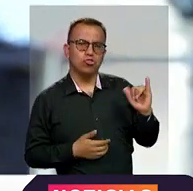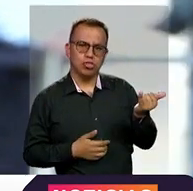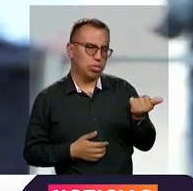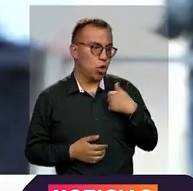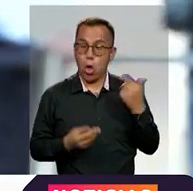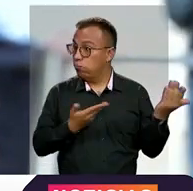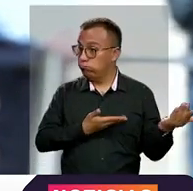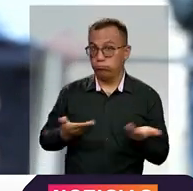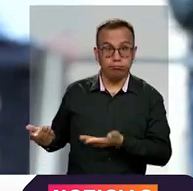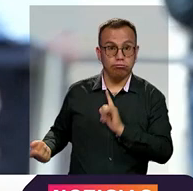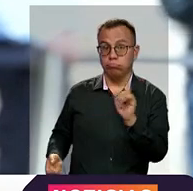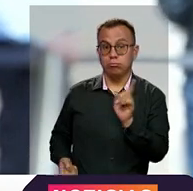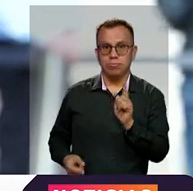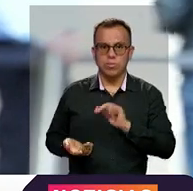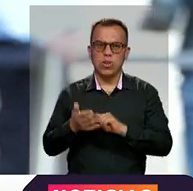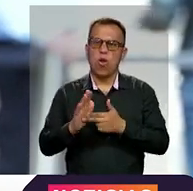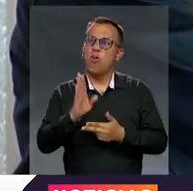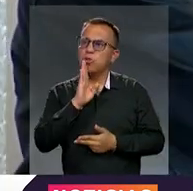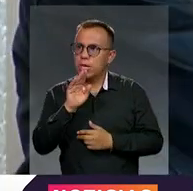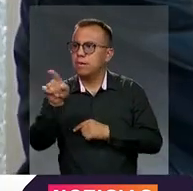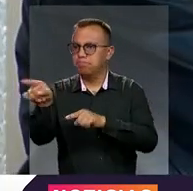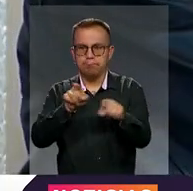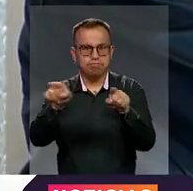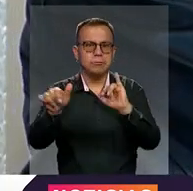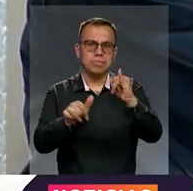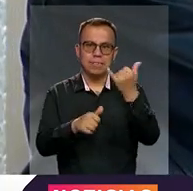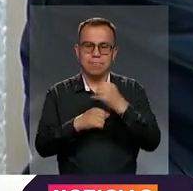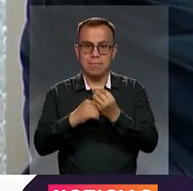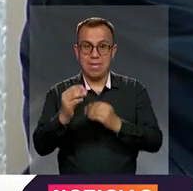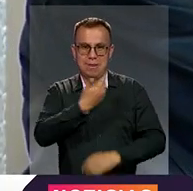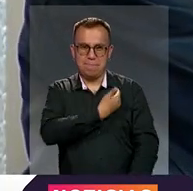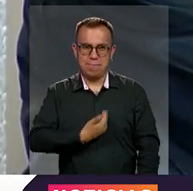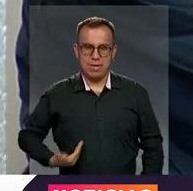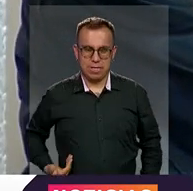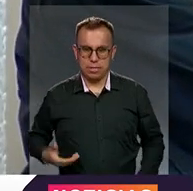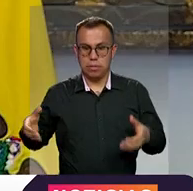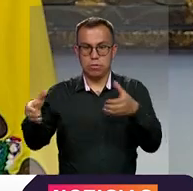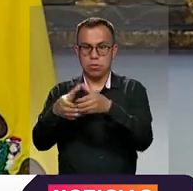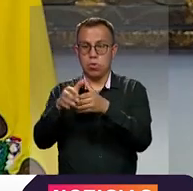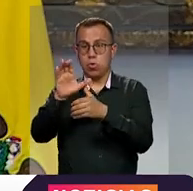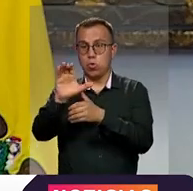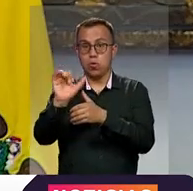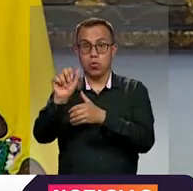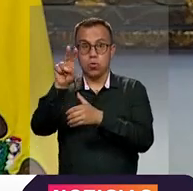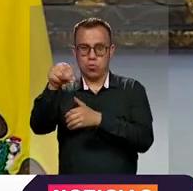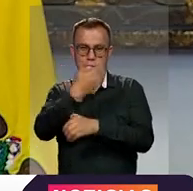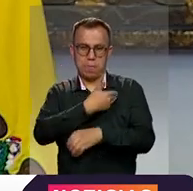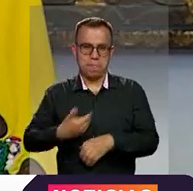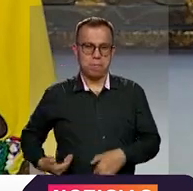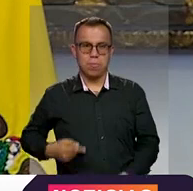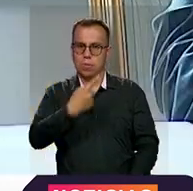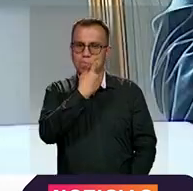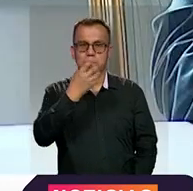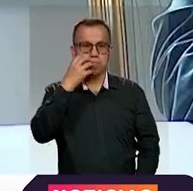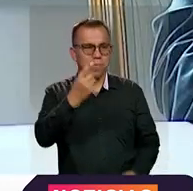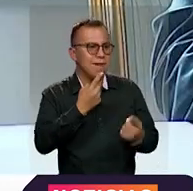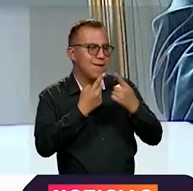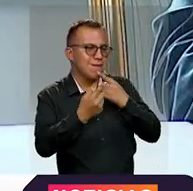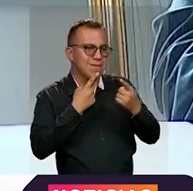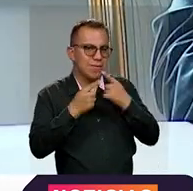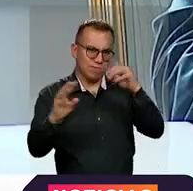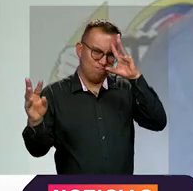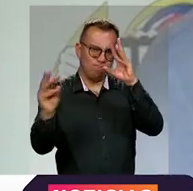país, quién puede transportar sus productos. Por su parte, el presidente de la CUT espera que el presidente Duque privilegie el diálogo y